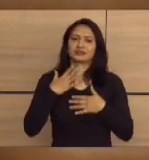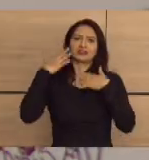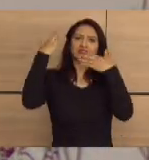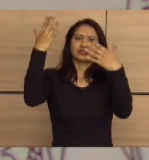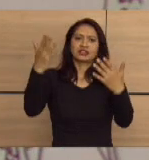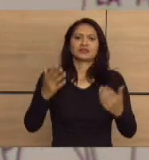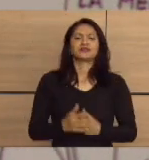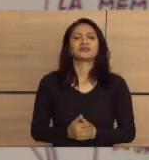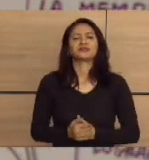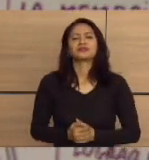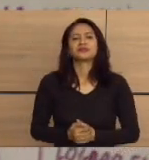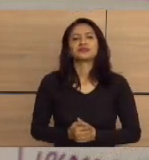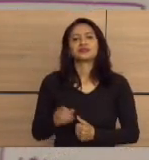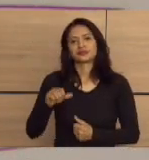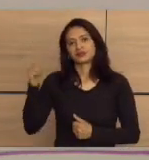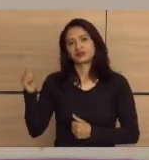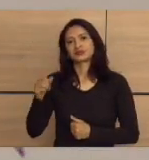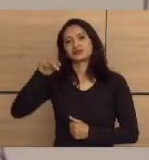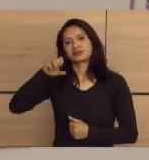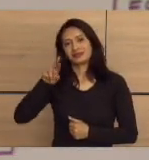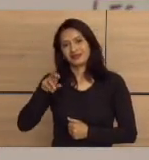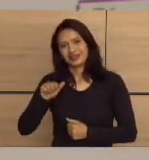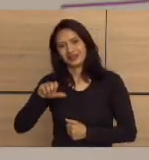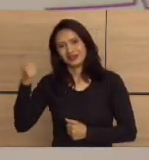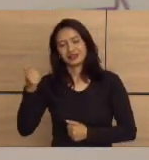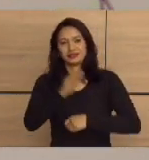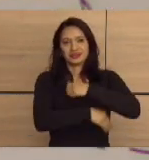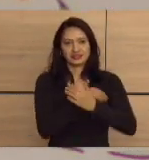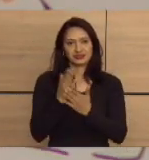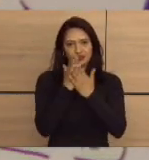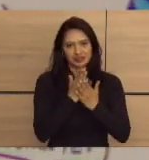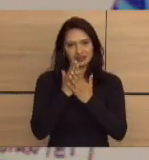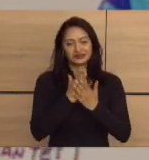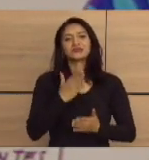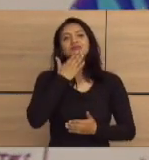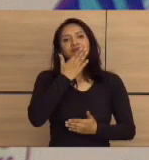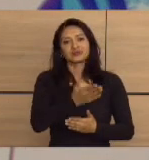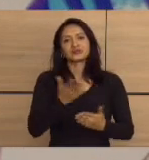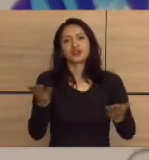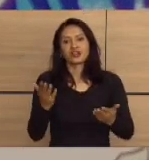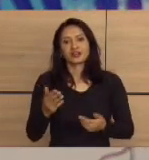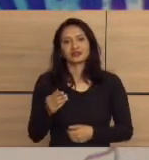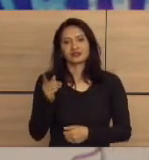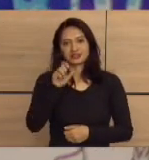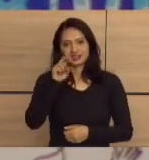Doha, Qatar. María Flores, excelente trabajo del Ministerio de Educación Nacional desde Santander.